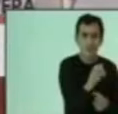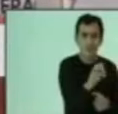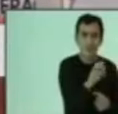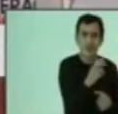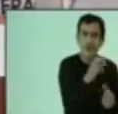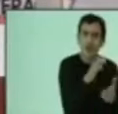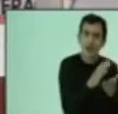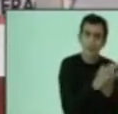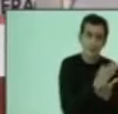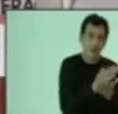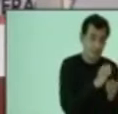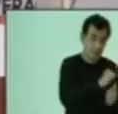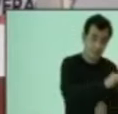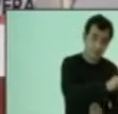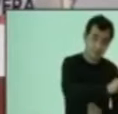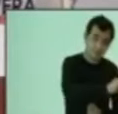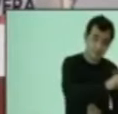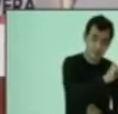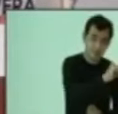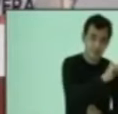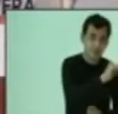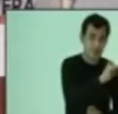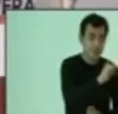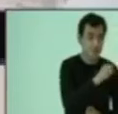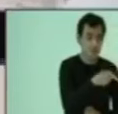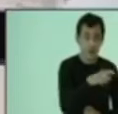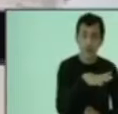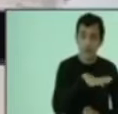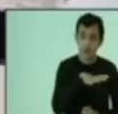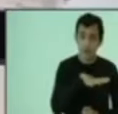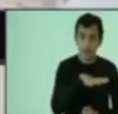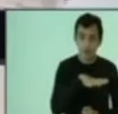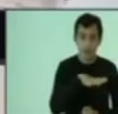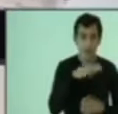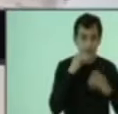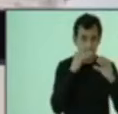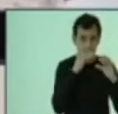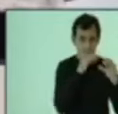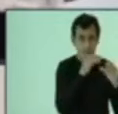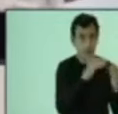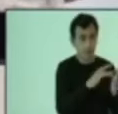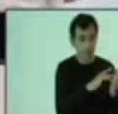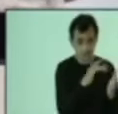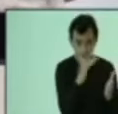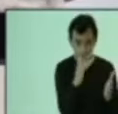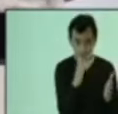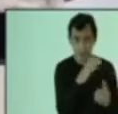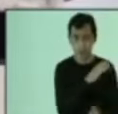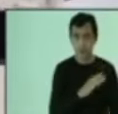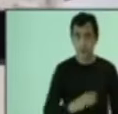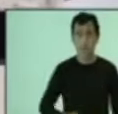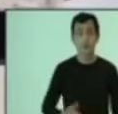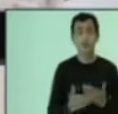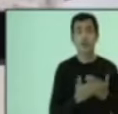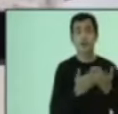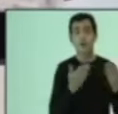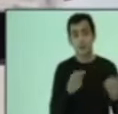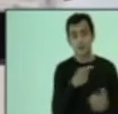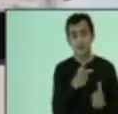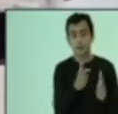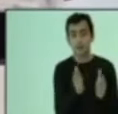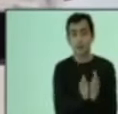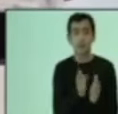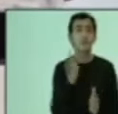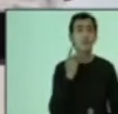agregado, que es la hoja de maíz. Tenemos un proyecto que es un centro de acopio de hoja de maíz. Gracias, candidato. Damos el uso de la voz ahora al abanderado